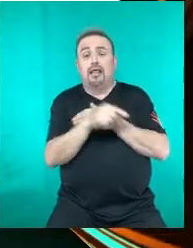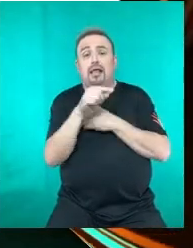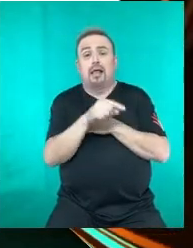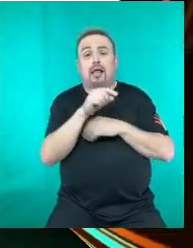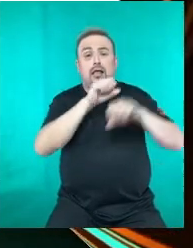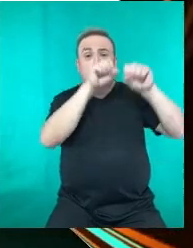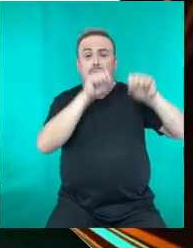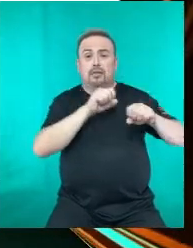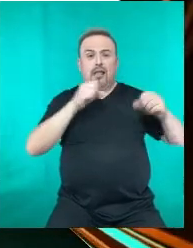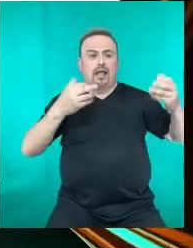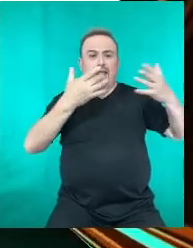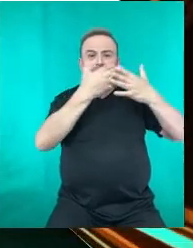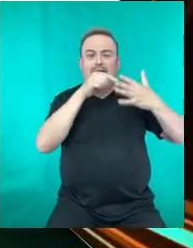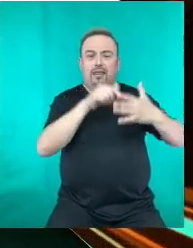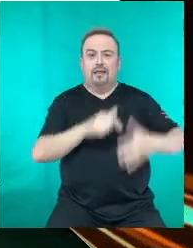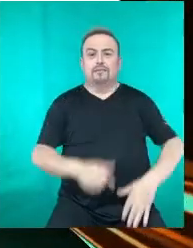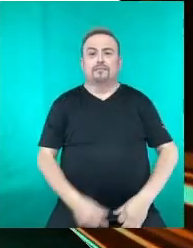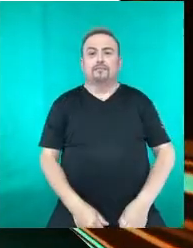rack.